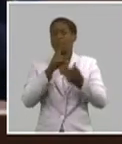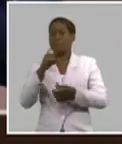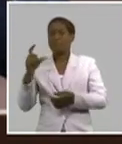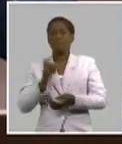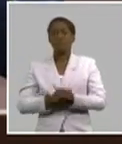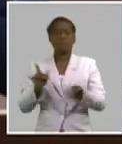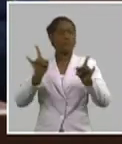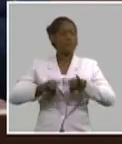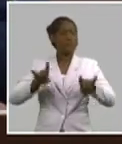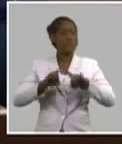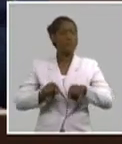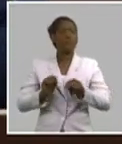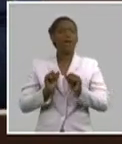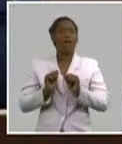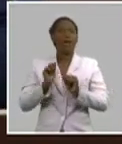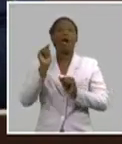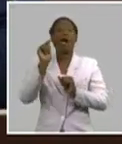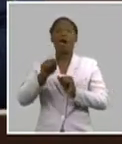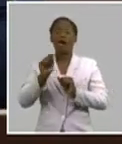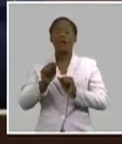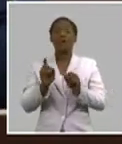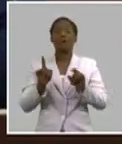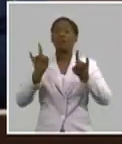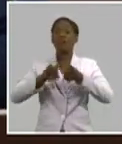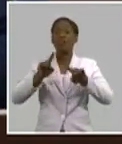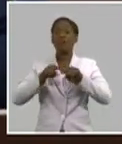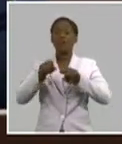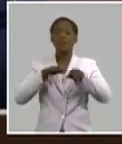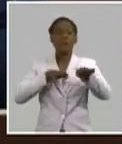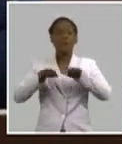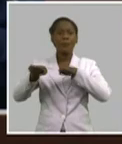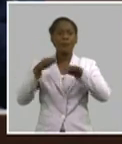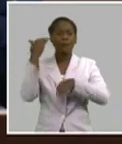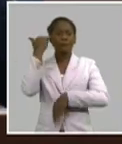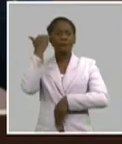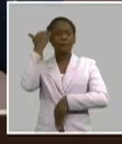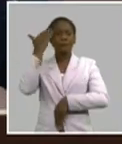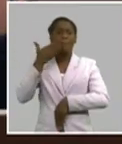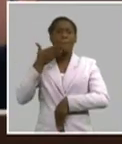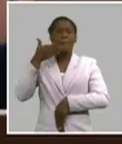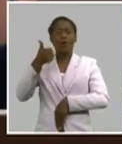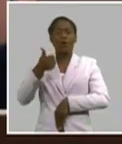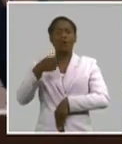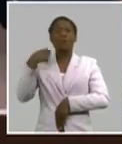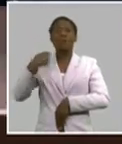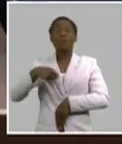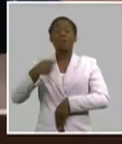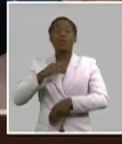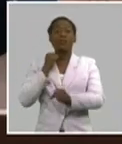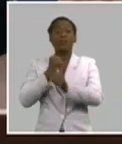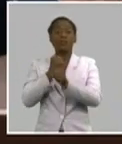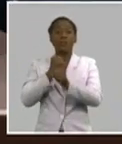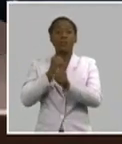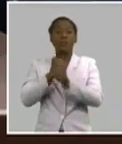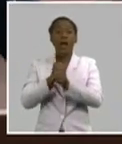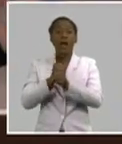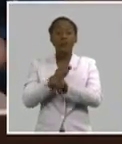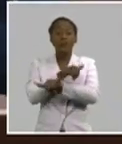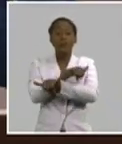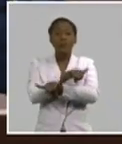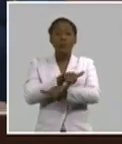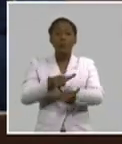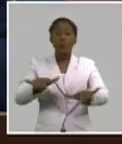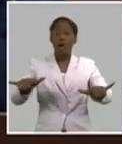sistema de formación que en la estrategia lo que estamos diciendo cuando lo unificamos, como explicó aquí, es que trabajemos con una misma línea